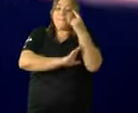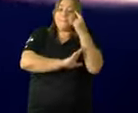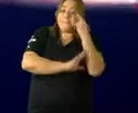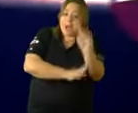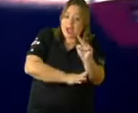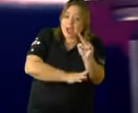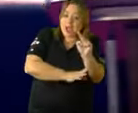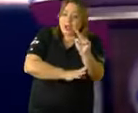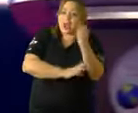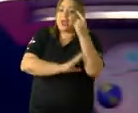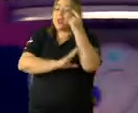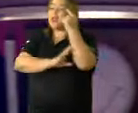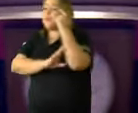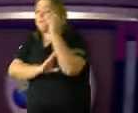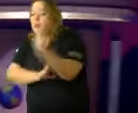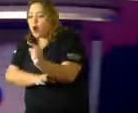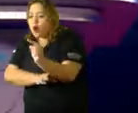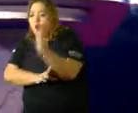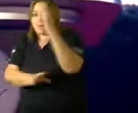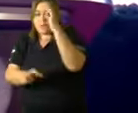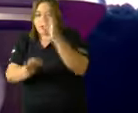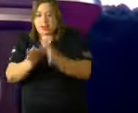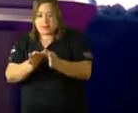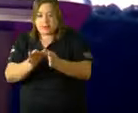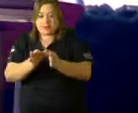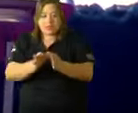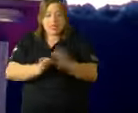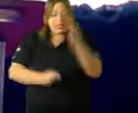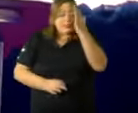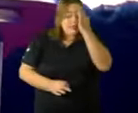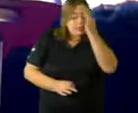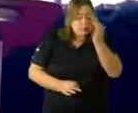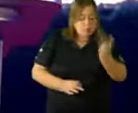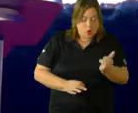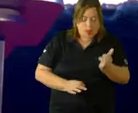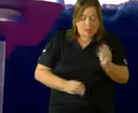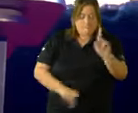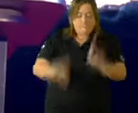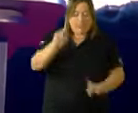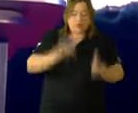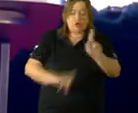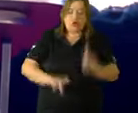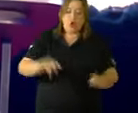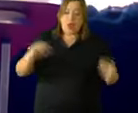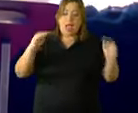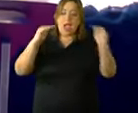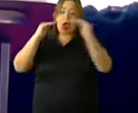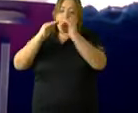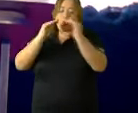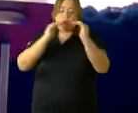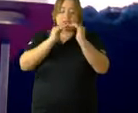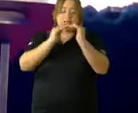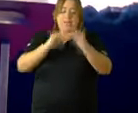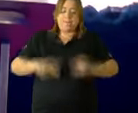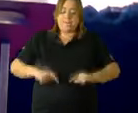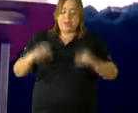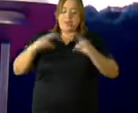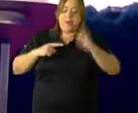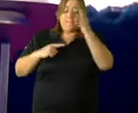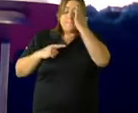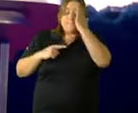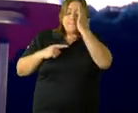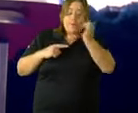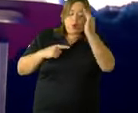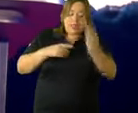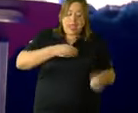como está escrito, mas el justo por su fe vivirá. A su momento